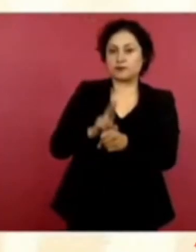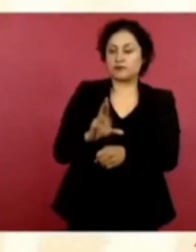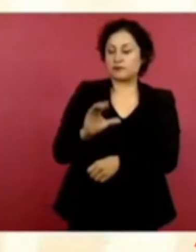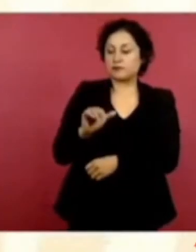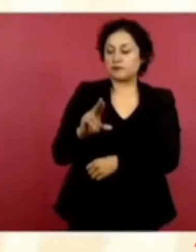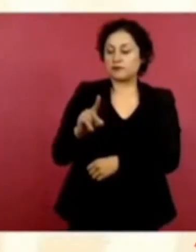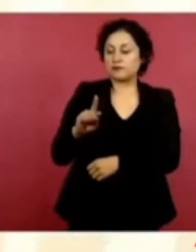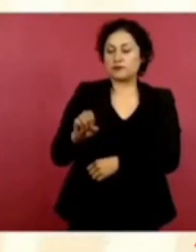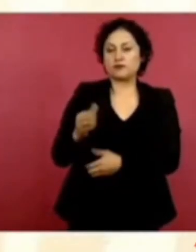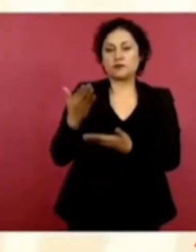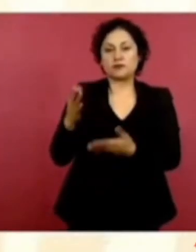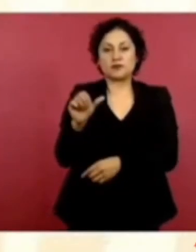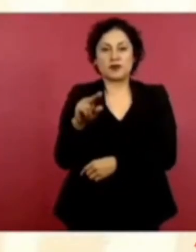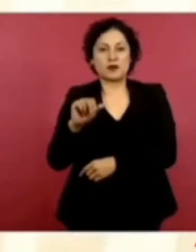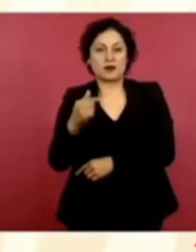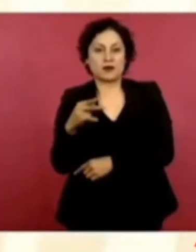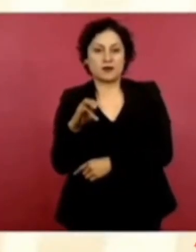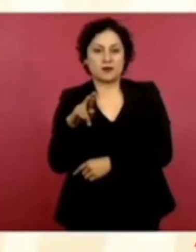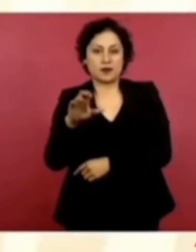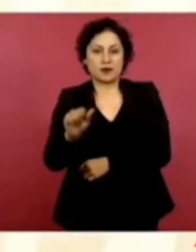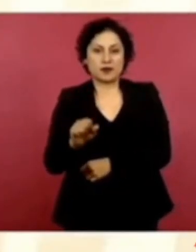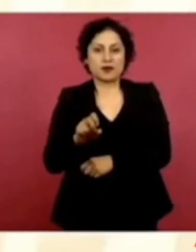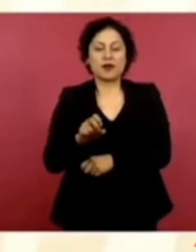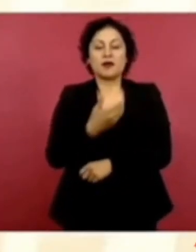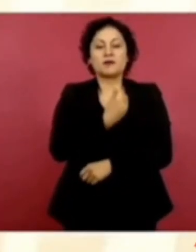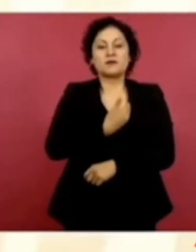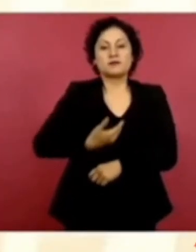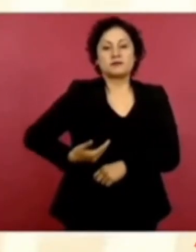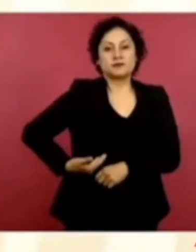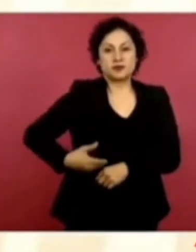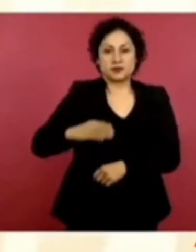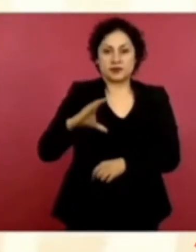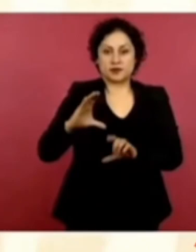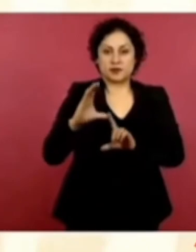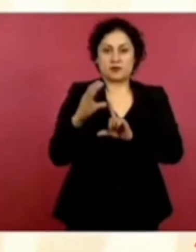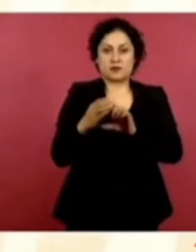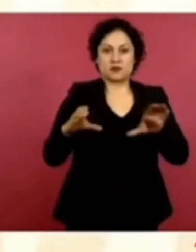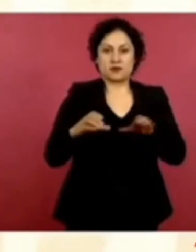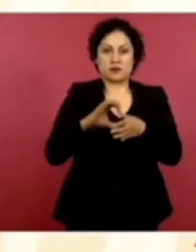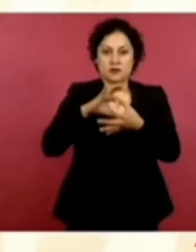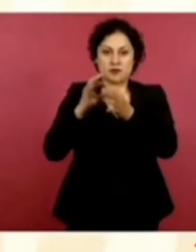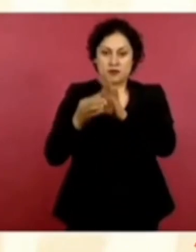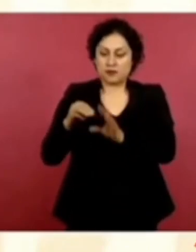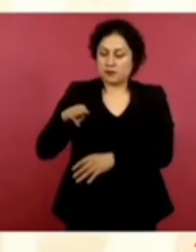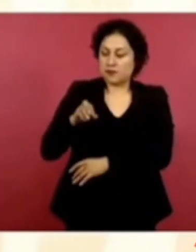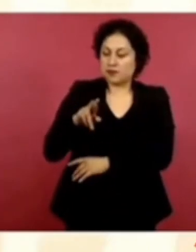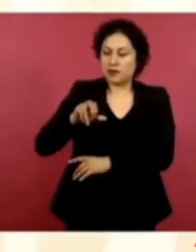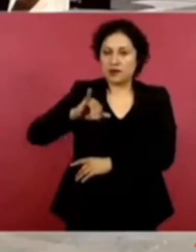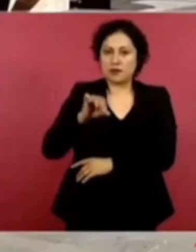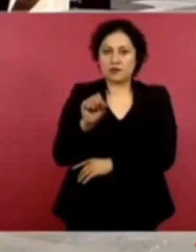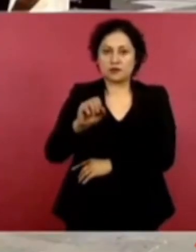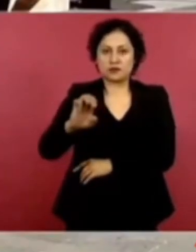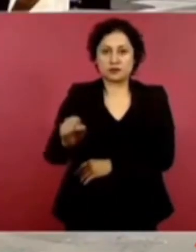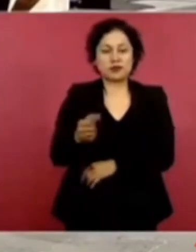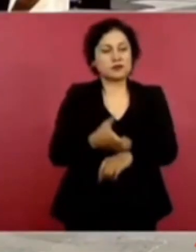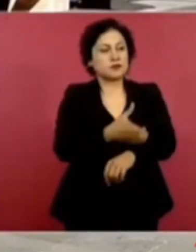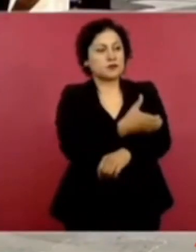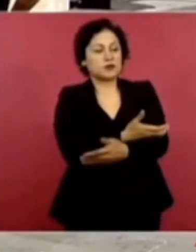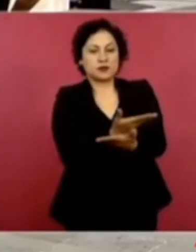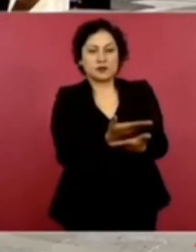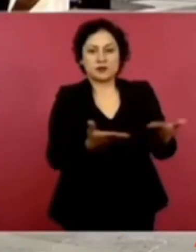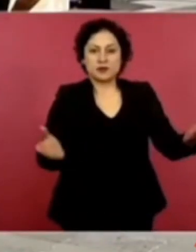Guevara, presidenta del Comité Olímpico Mexicano, María José Alcalá, compañeros deportistas,